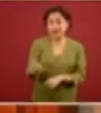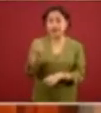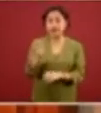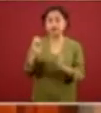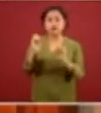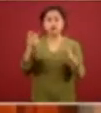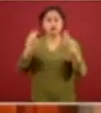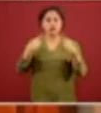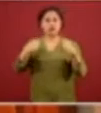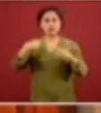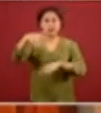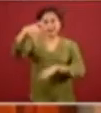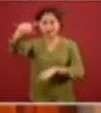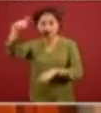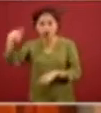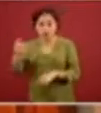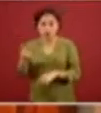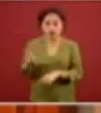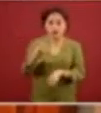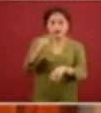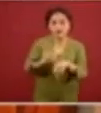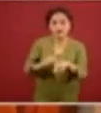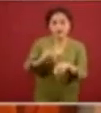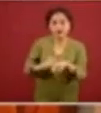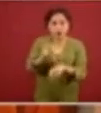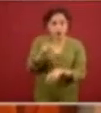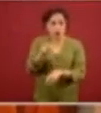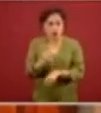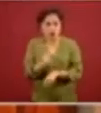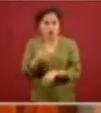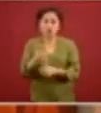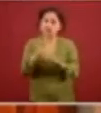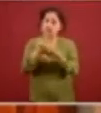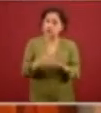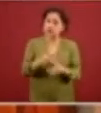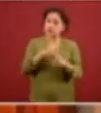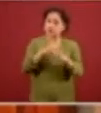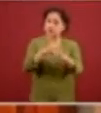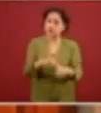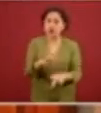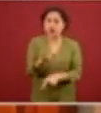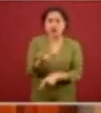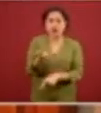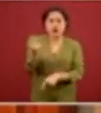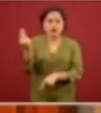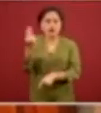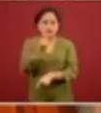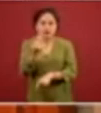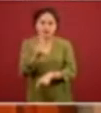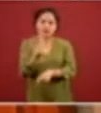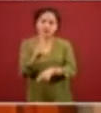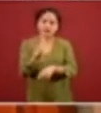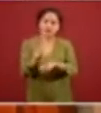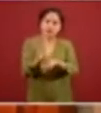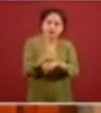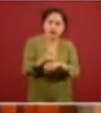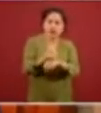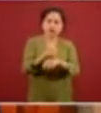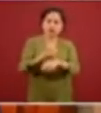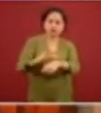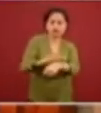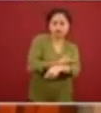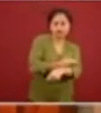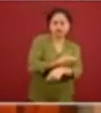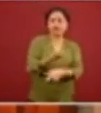siendo tratados con esos protocolos de quimioterapia van a requerir transfusión sanguínea. Y van a requerir transfusión sanguínea